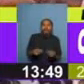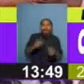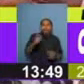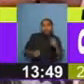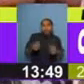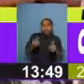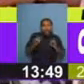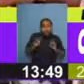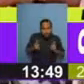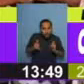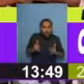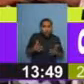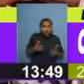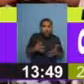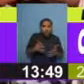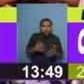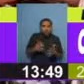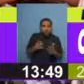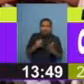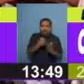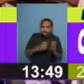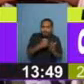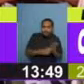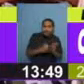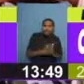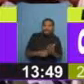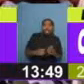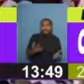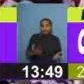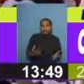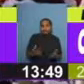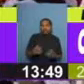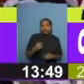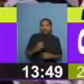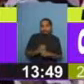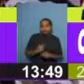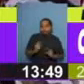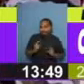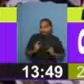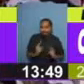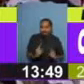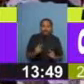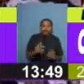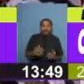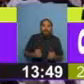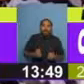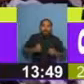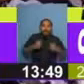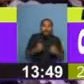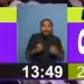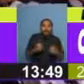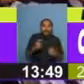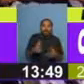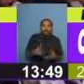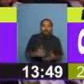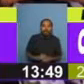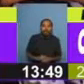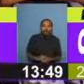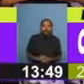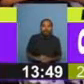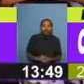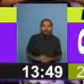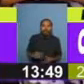sangre joven, que a través de sus ideas, de su fuerza, de su coraje, de